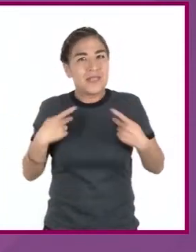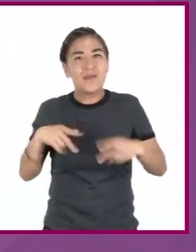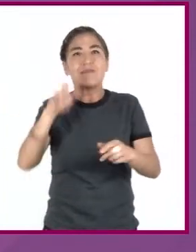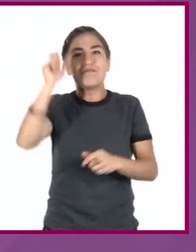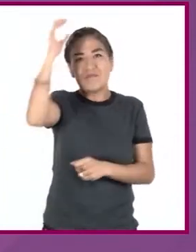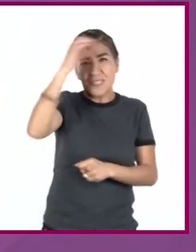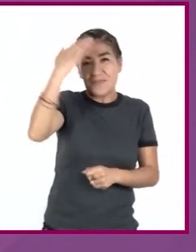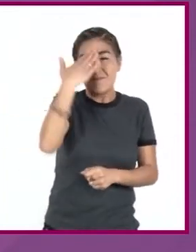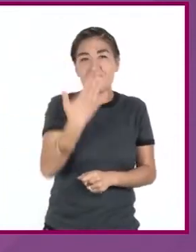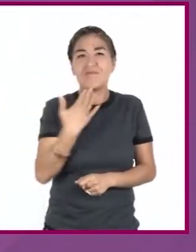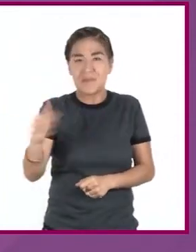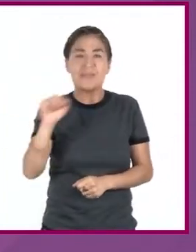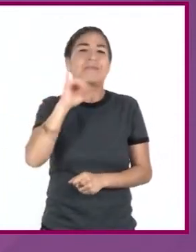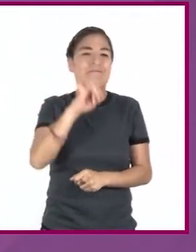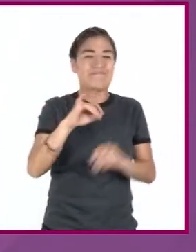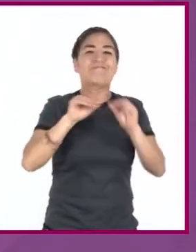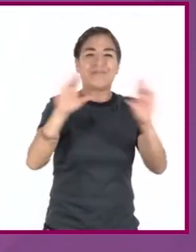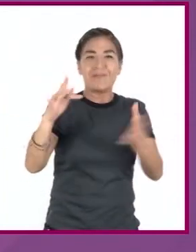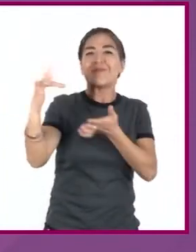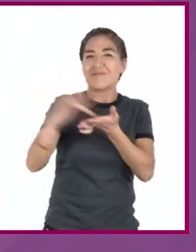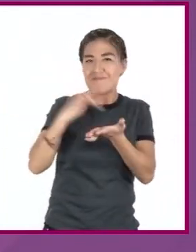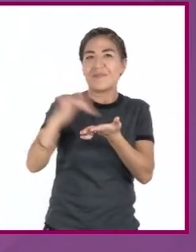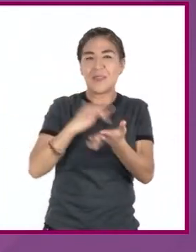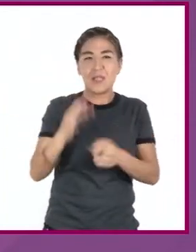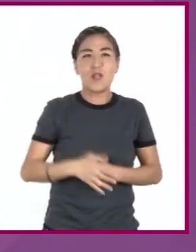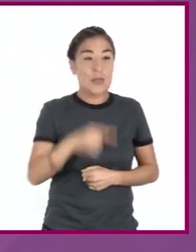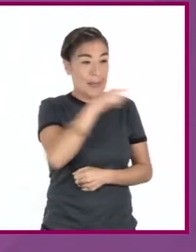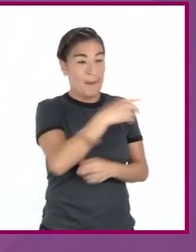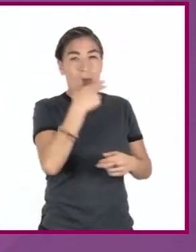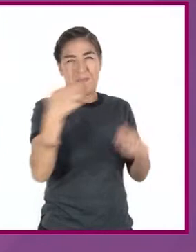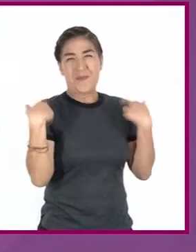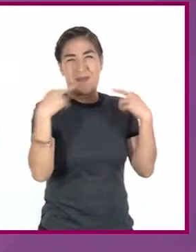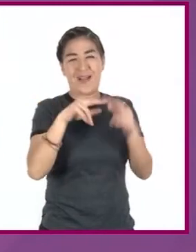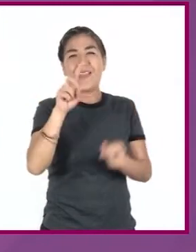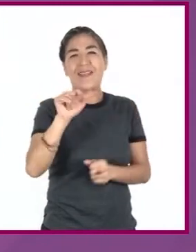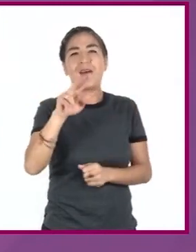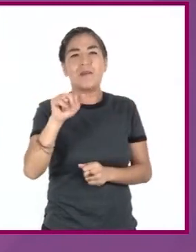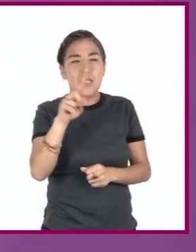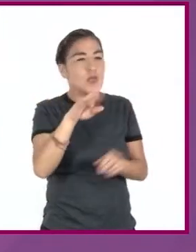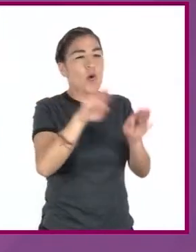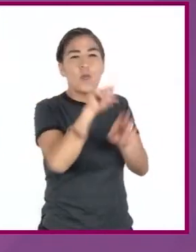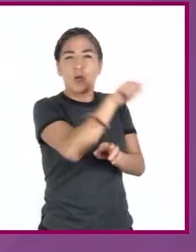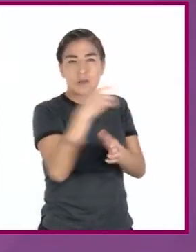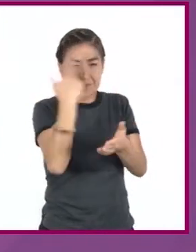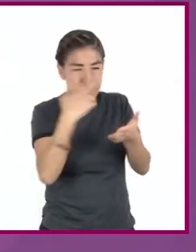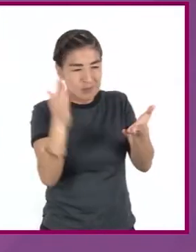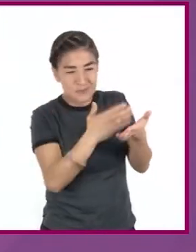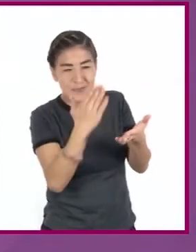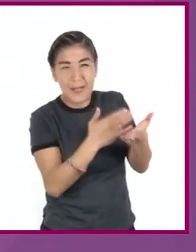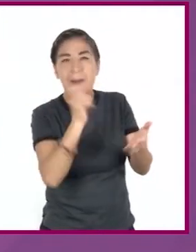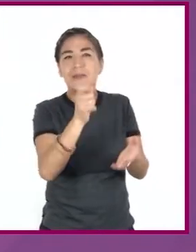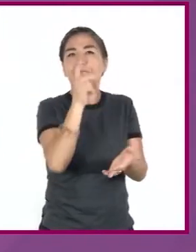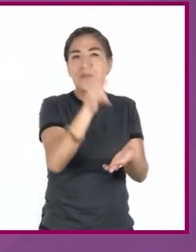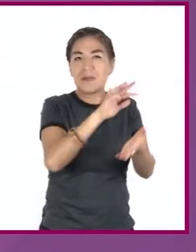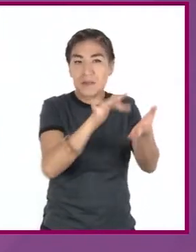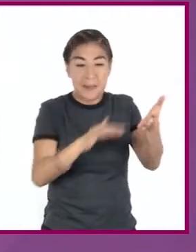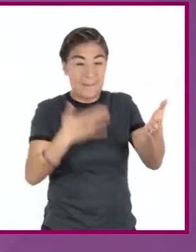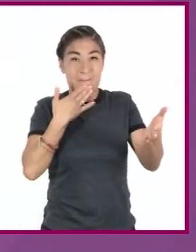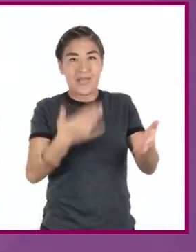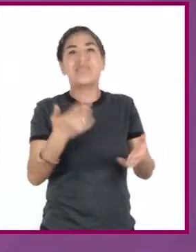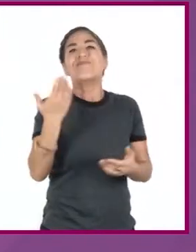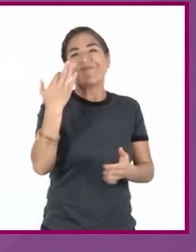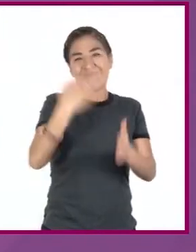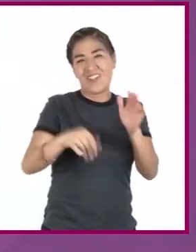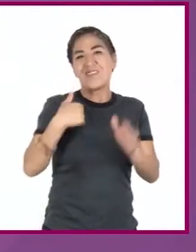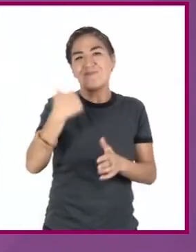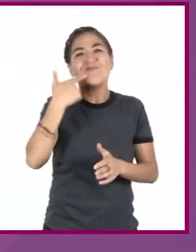claro. Otro ejemplo de esa ayuda era que Davy modificaba los artículos que yo escribía para mejorarlos, ya que mi gramática